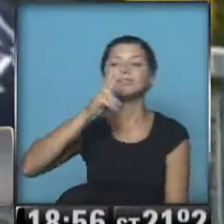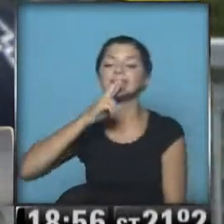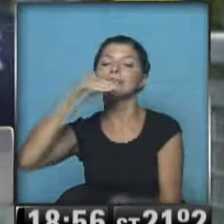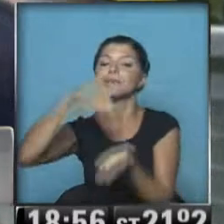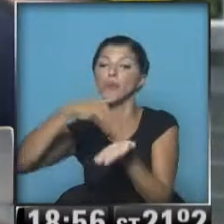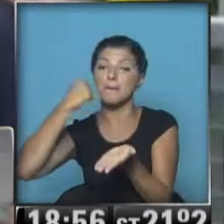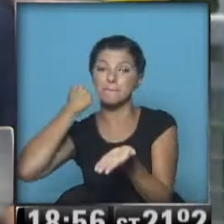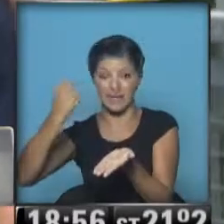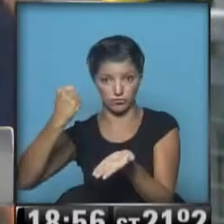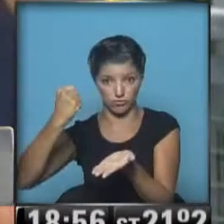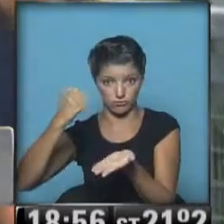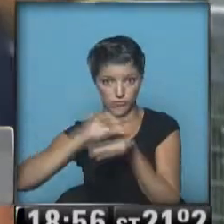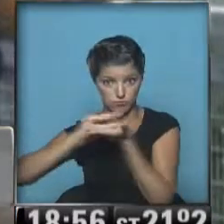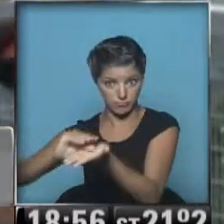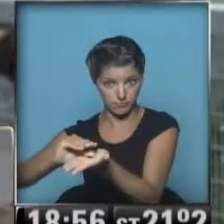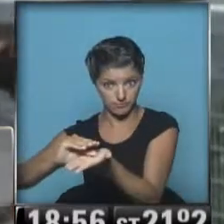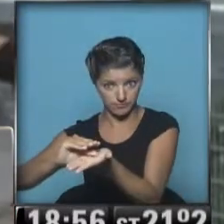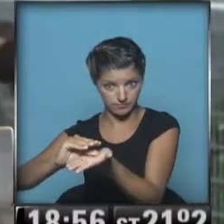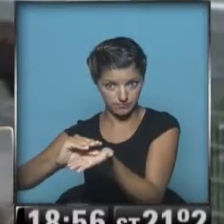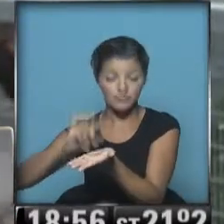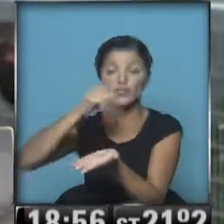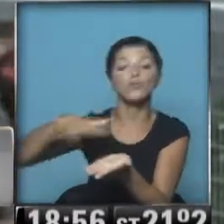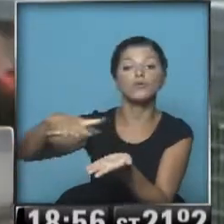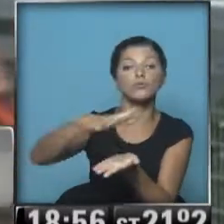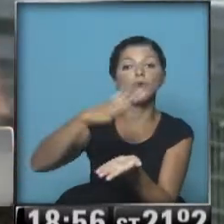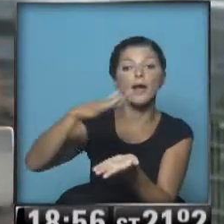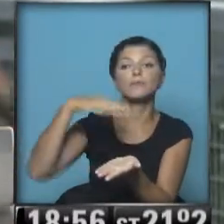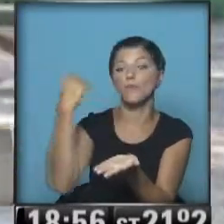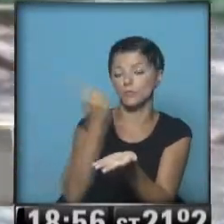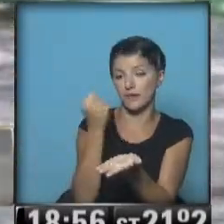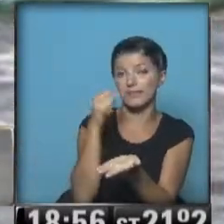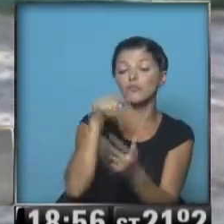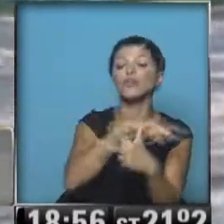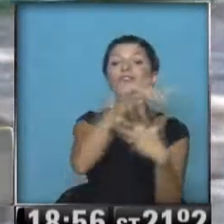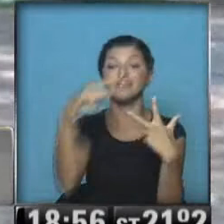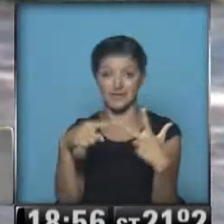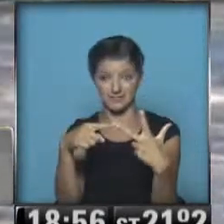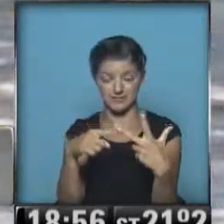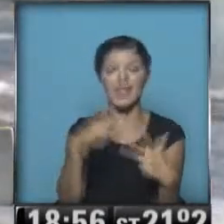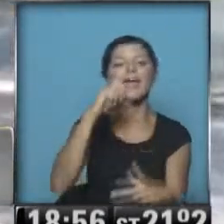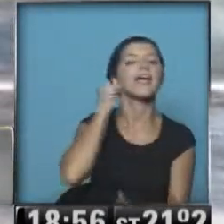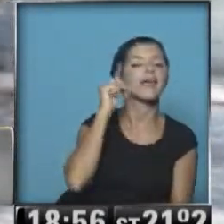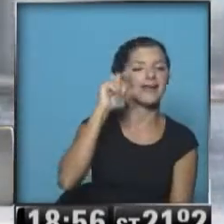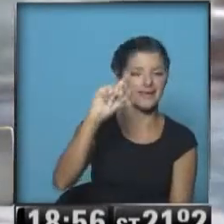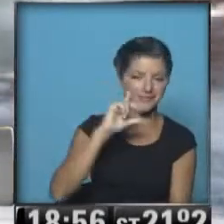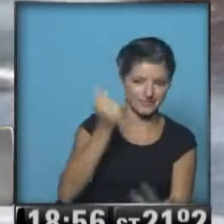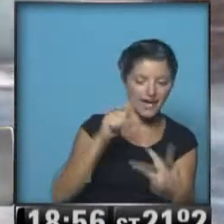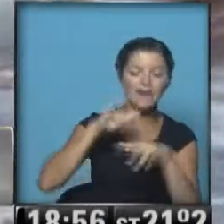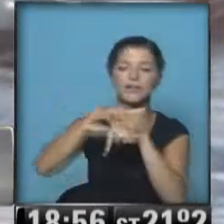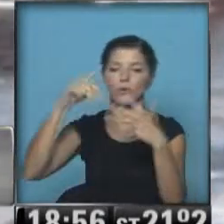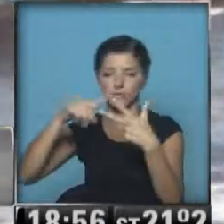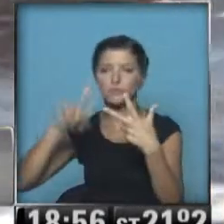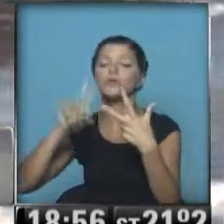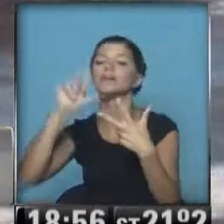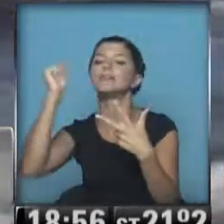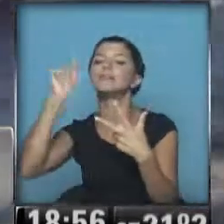Este es uno de los patrimonios mundiales que tiene la Argentina, son tres. proyectos, Talampaya, Glaciares, Iguazú y Talampaya, y en